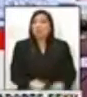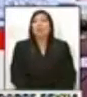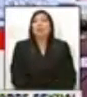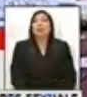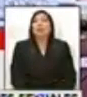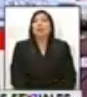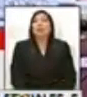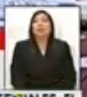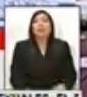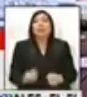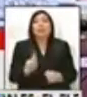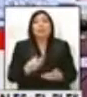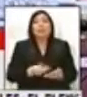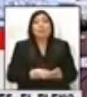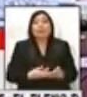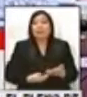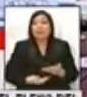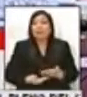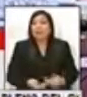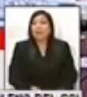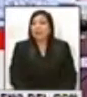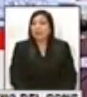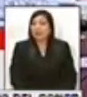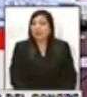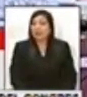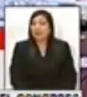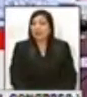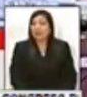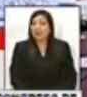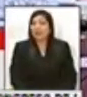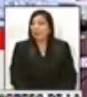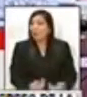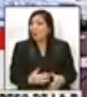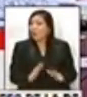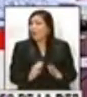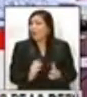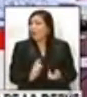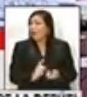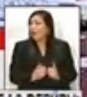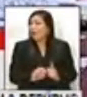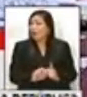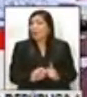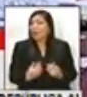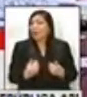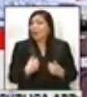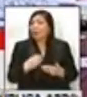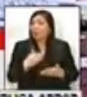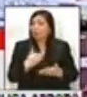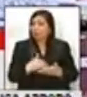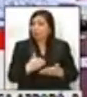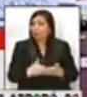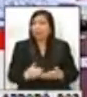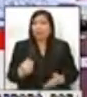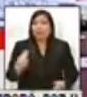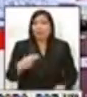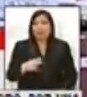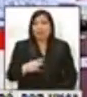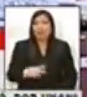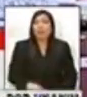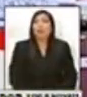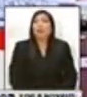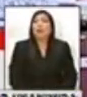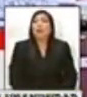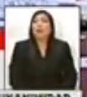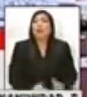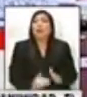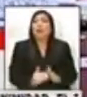Eso es auditable, trazable, etcétera. No hay manera. Cualquier modificación tendría que ser registrada. Y segundo, aparte de eso, está el